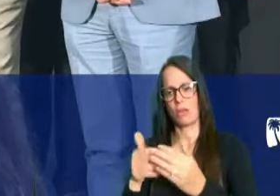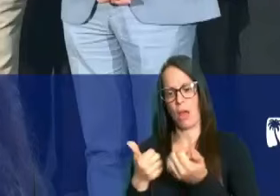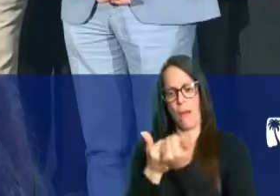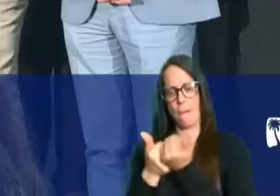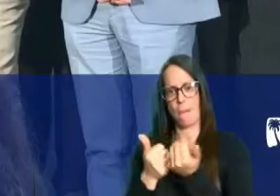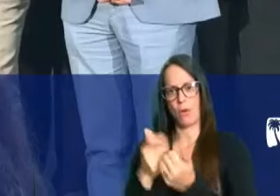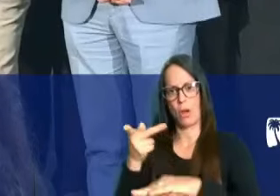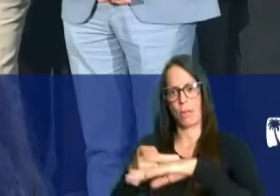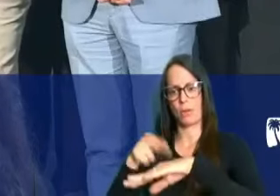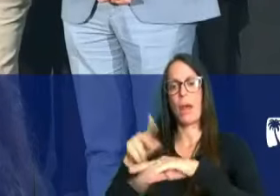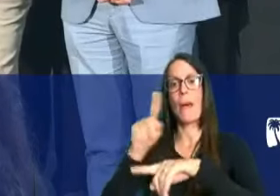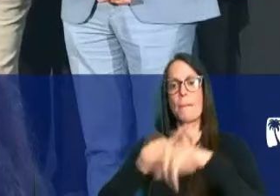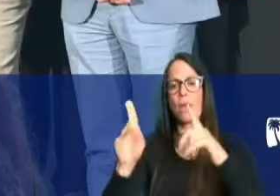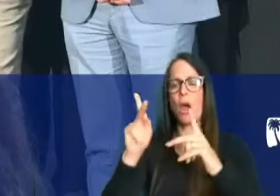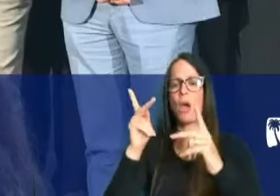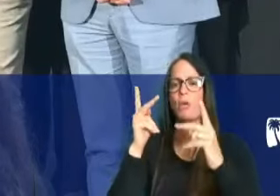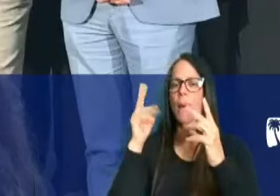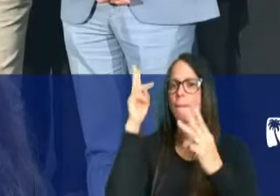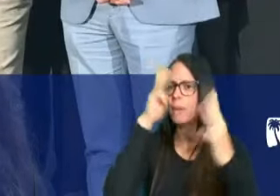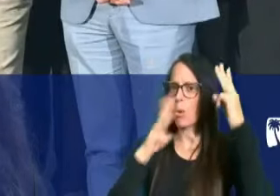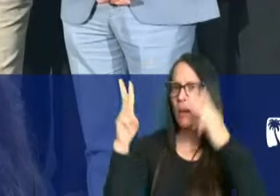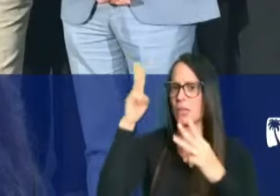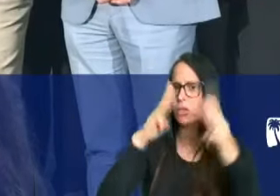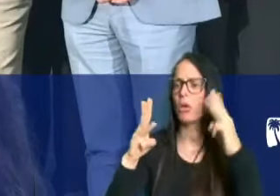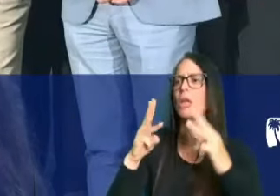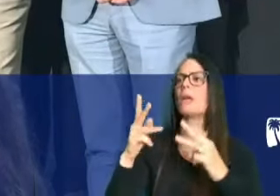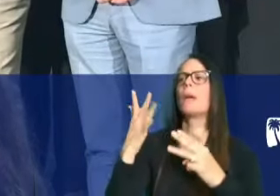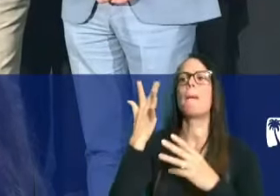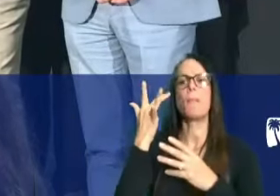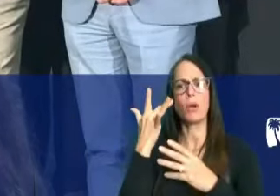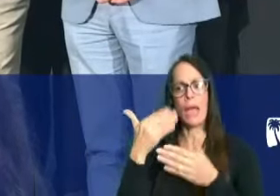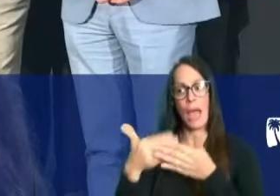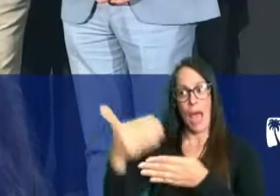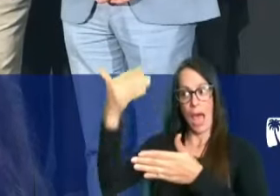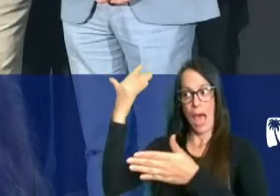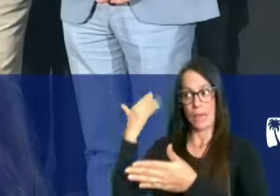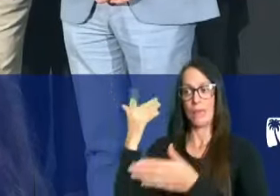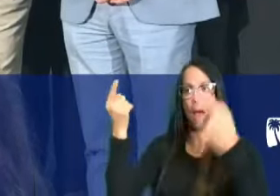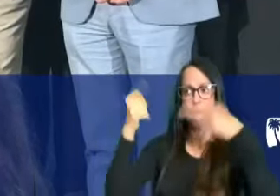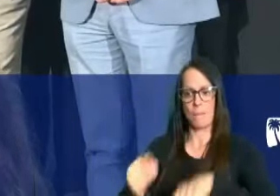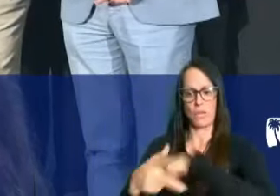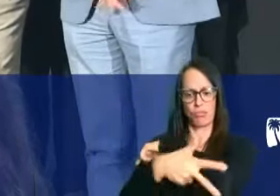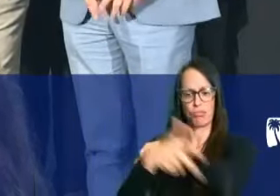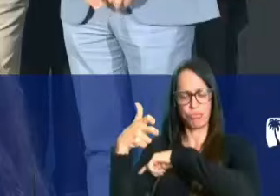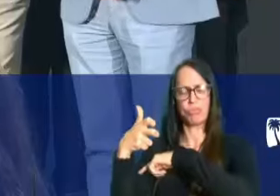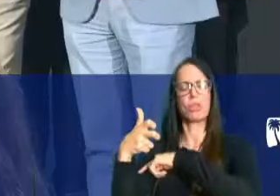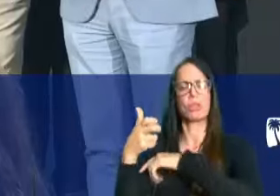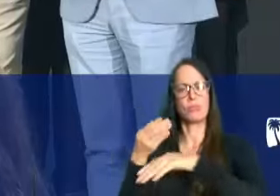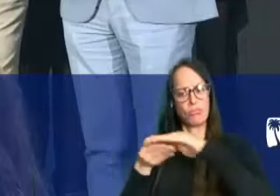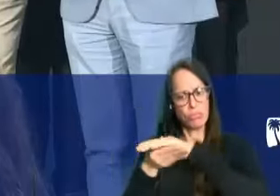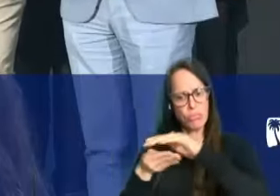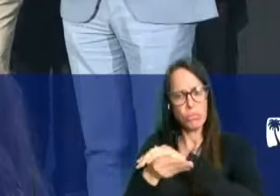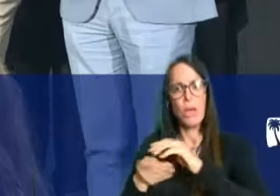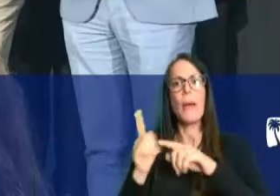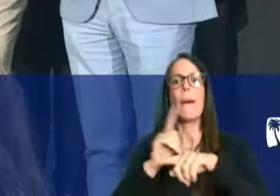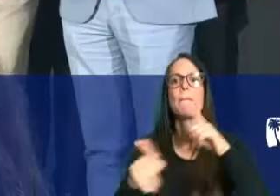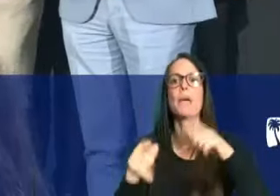ciudadanía por los casos de corrupción que han habido en el pasado eh qué prioridad le va a dar a esa legislación